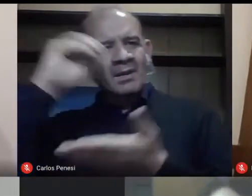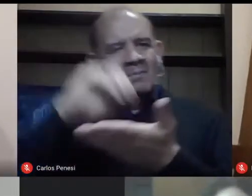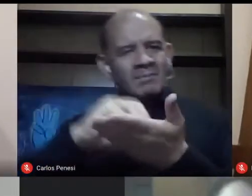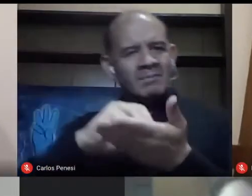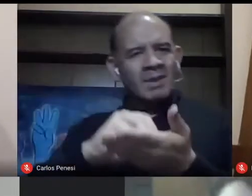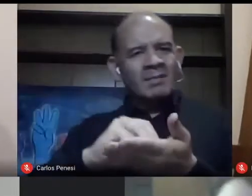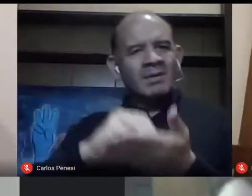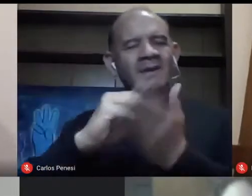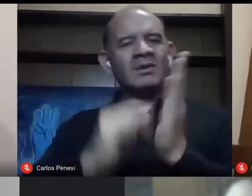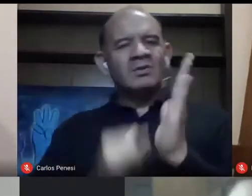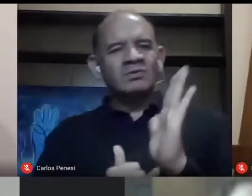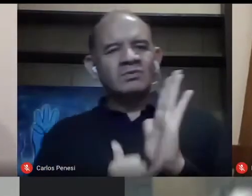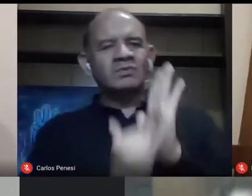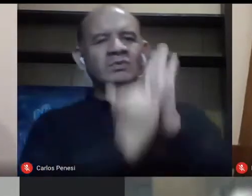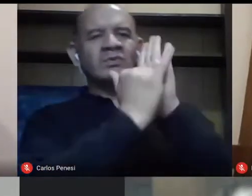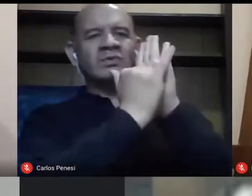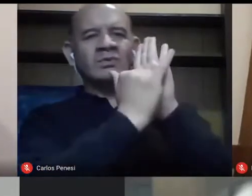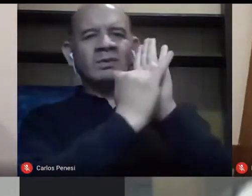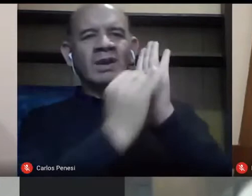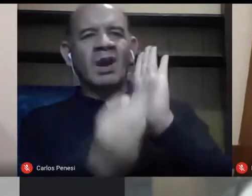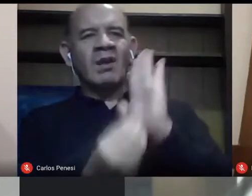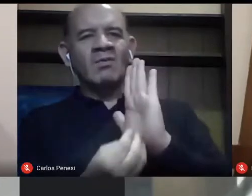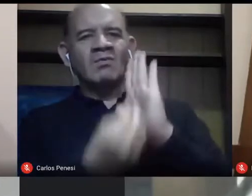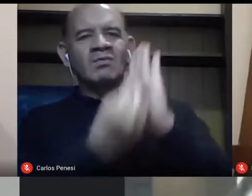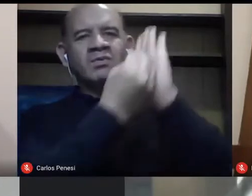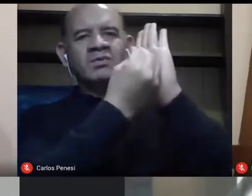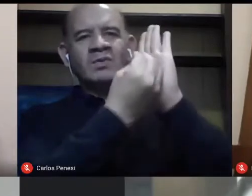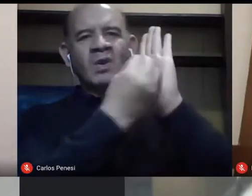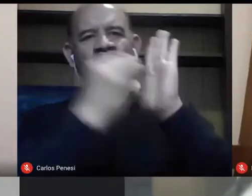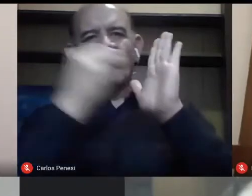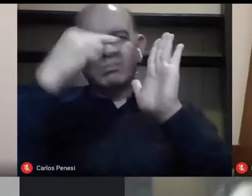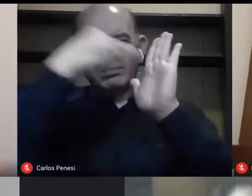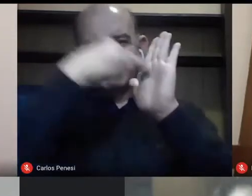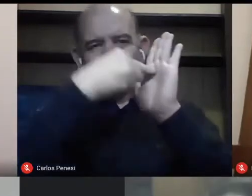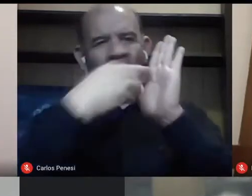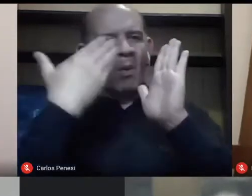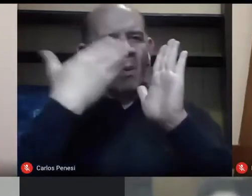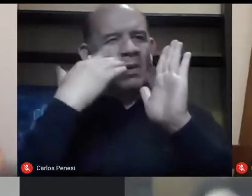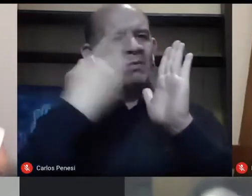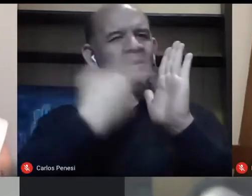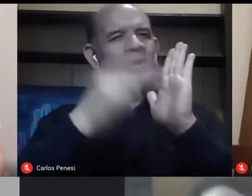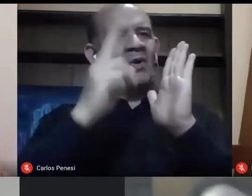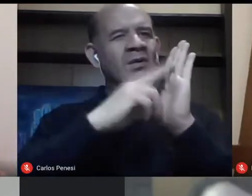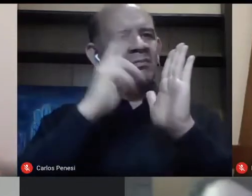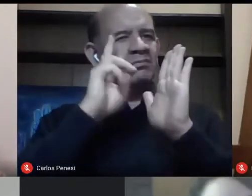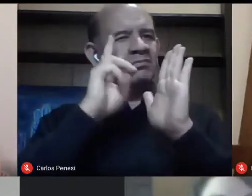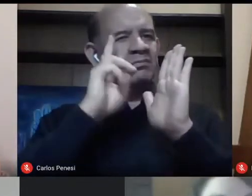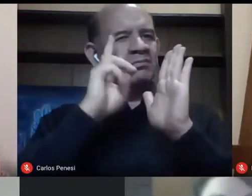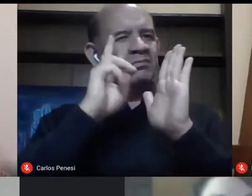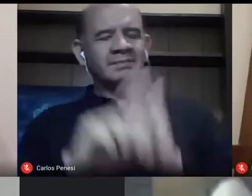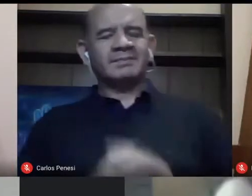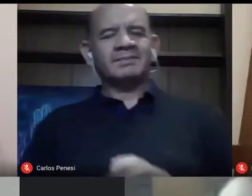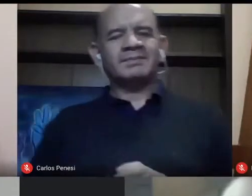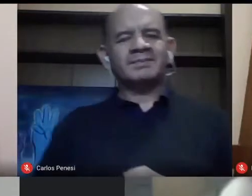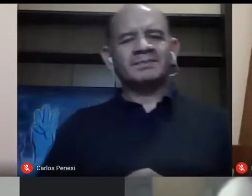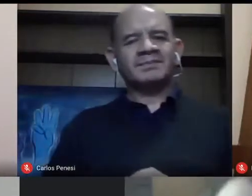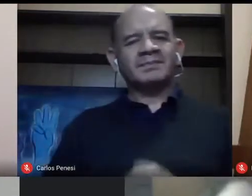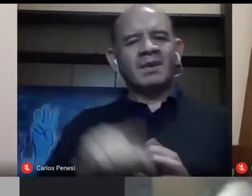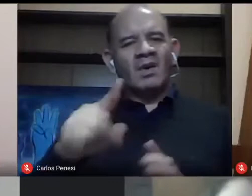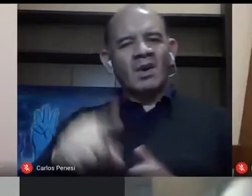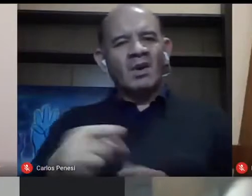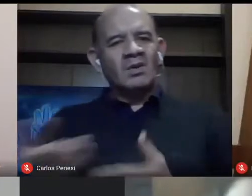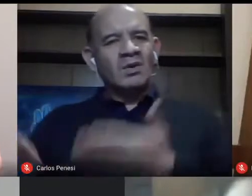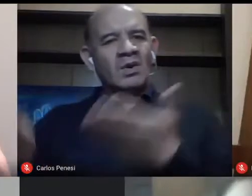en el canal de YouTube de la ABJA. Así que después los invitamos a compartir. Y bueno, hoy nos